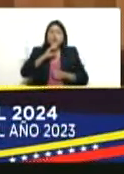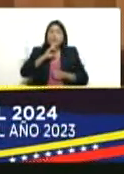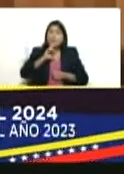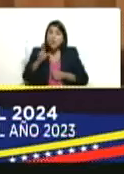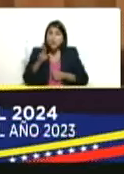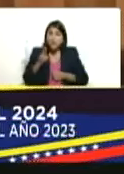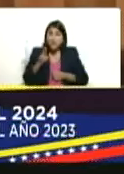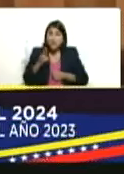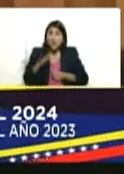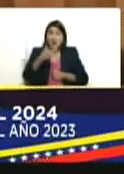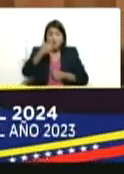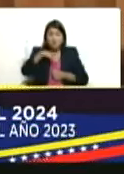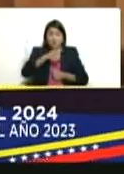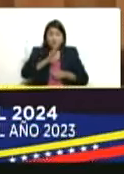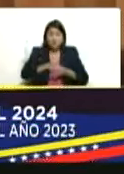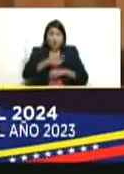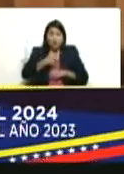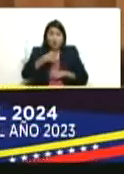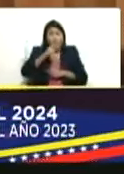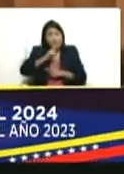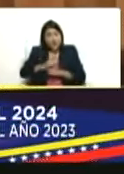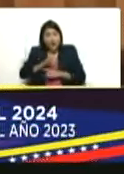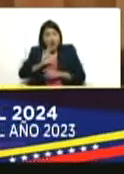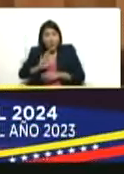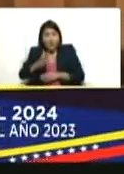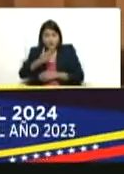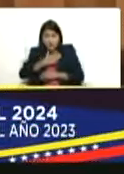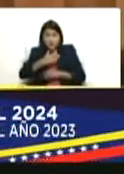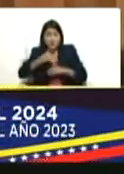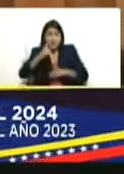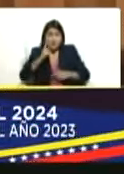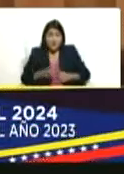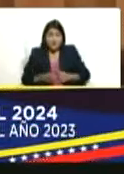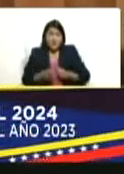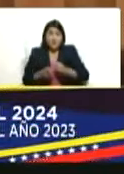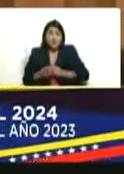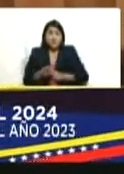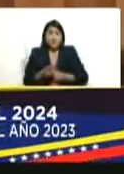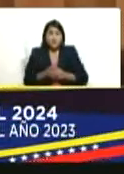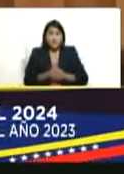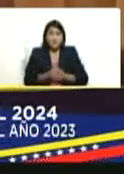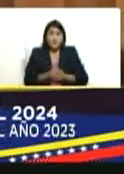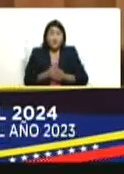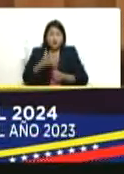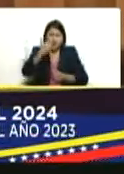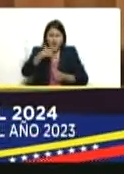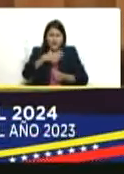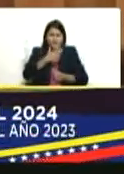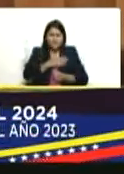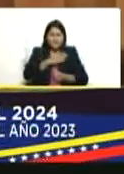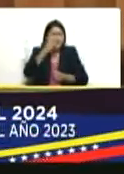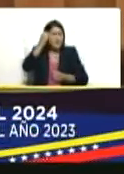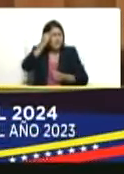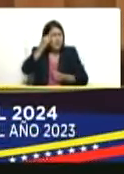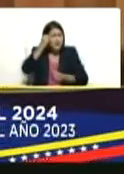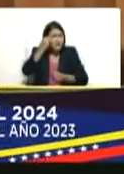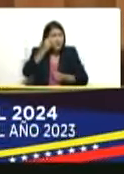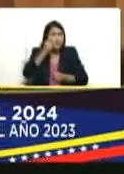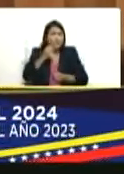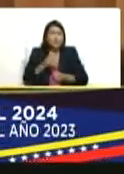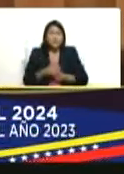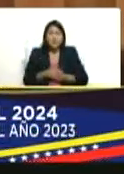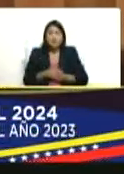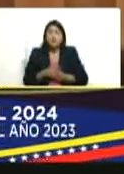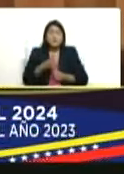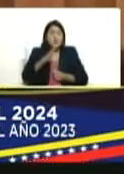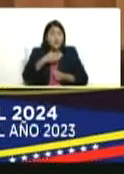porque es mi obligación, es mi deber y es mi convicción, que con modo todo